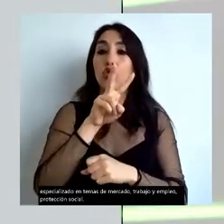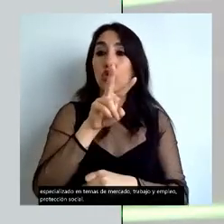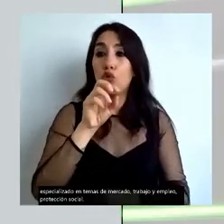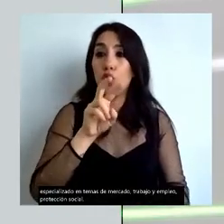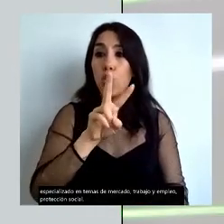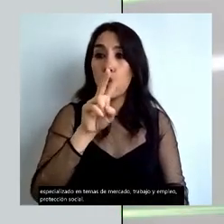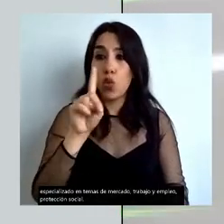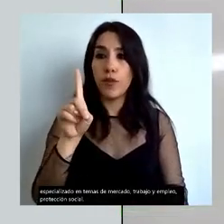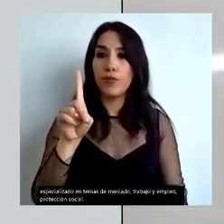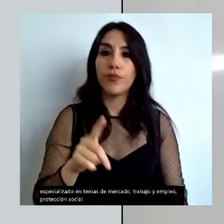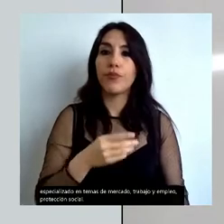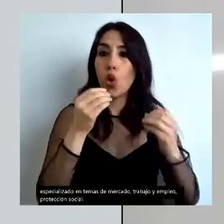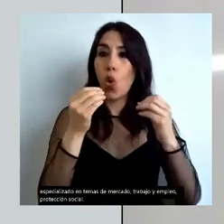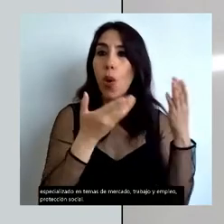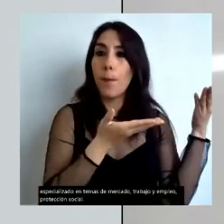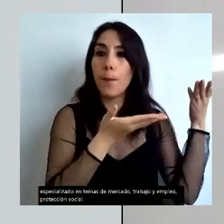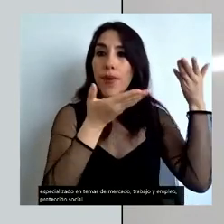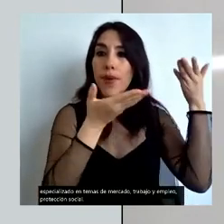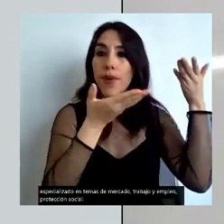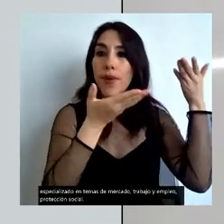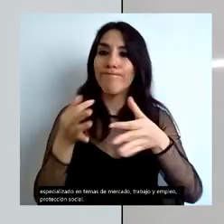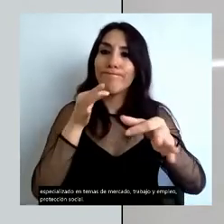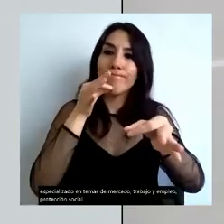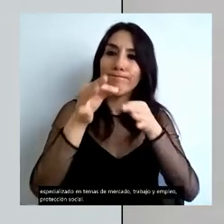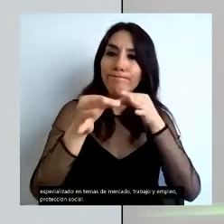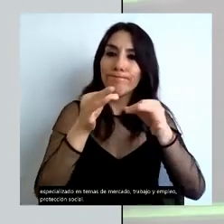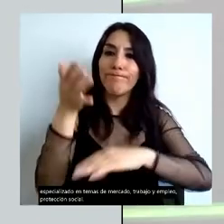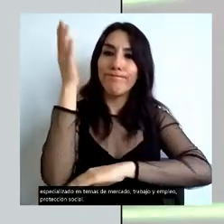esta interesante presentación.